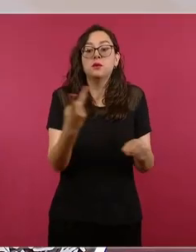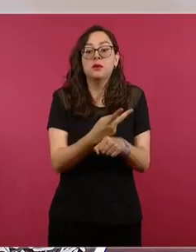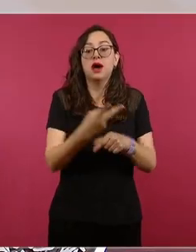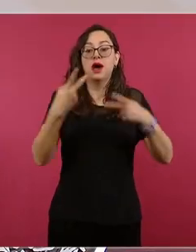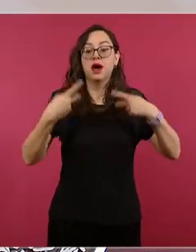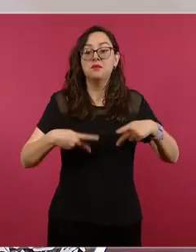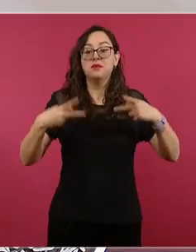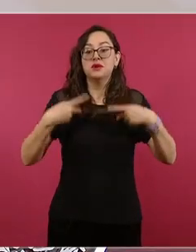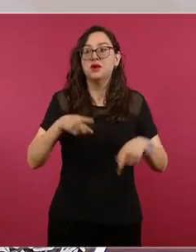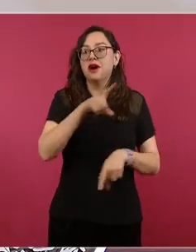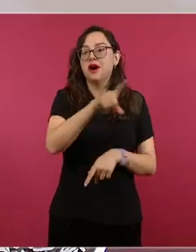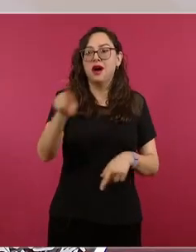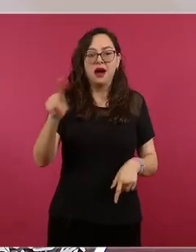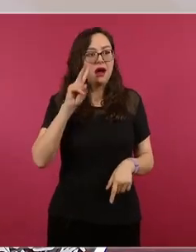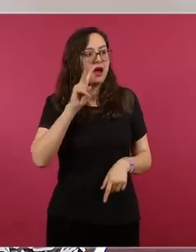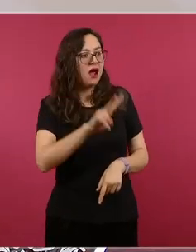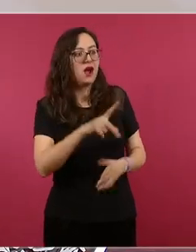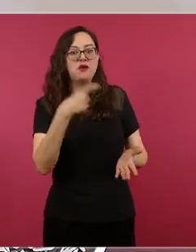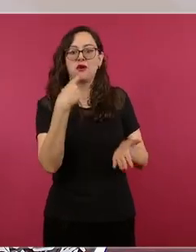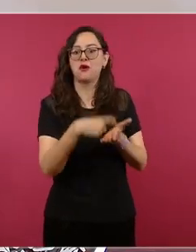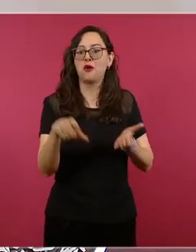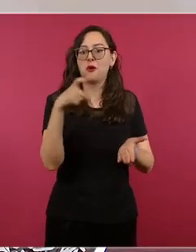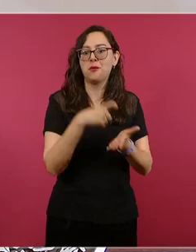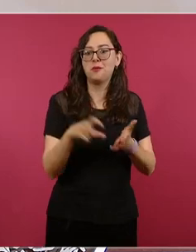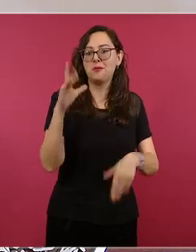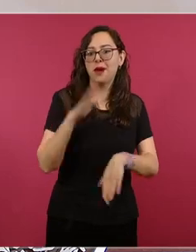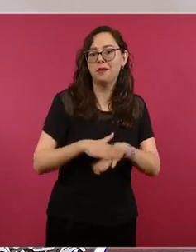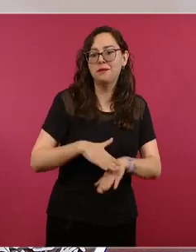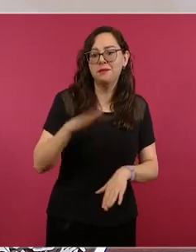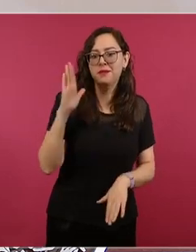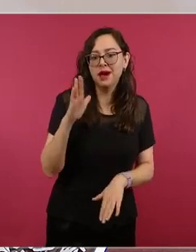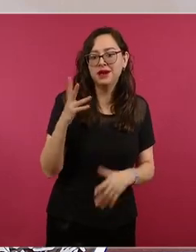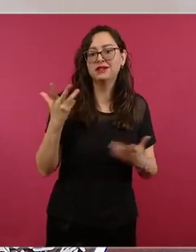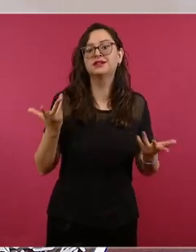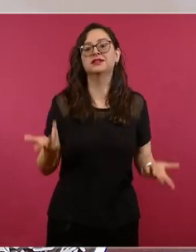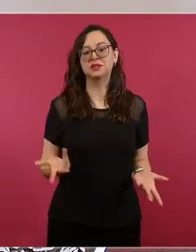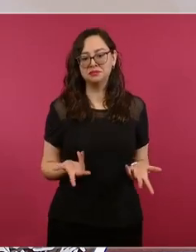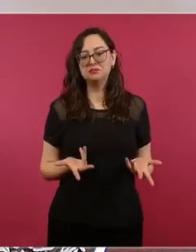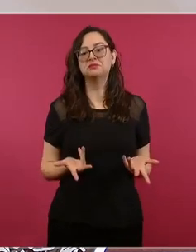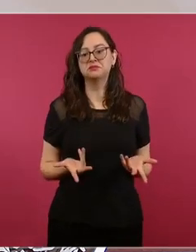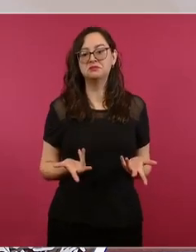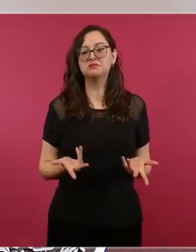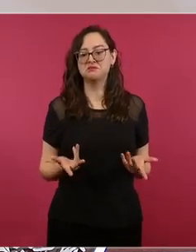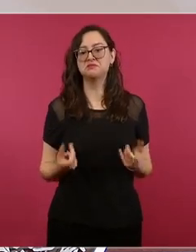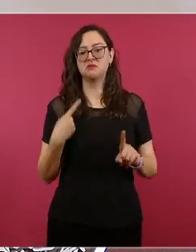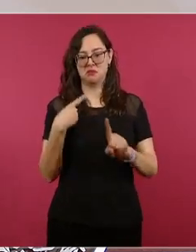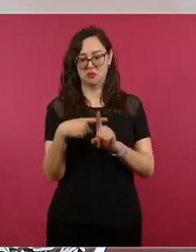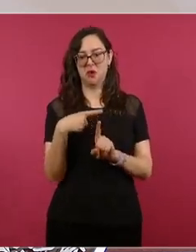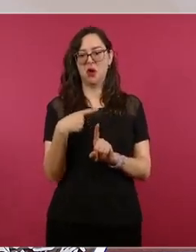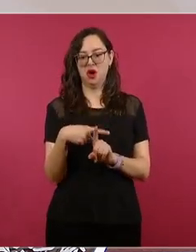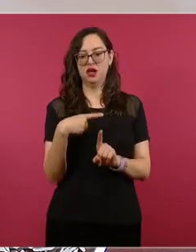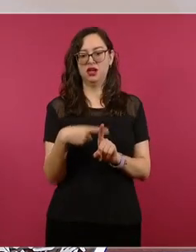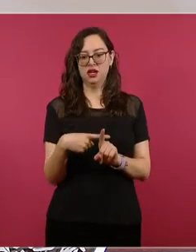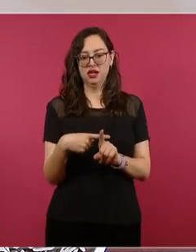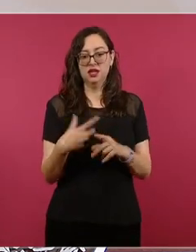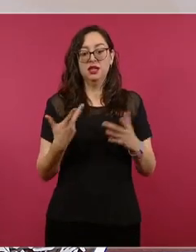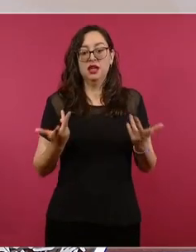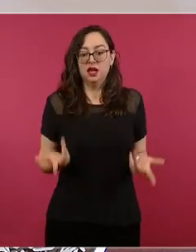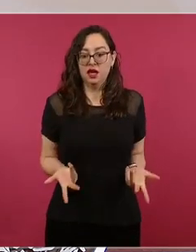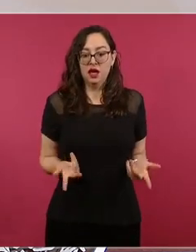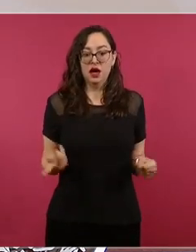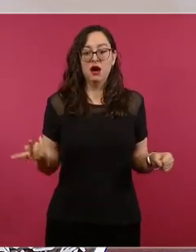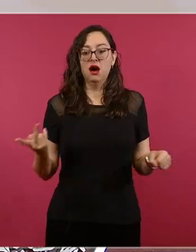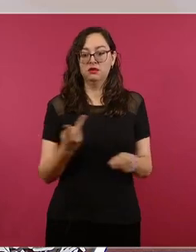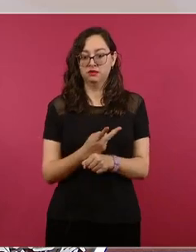abrir sus mercados. Entonces, digo, es algo positivo que quizá en un principio, vayamos a lo más pequeño, hasta los empaques que ya